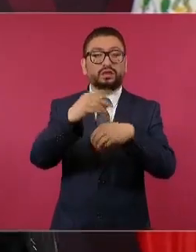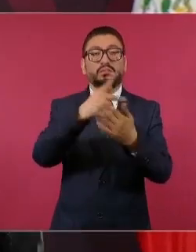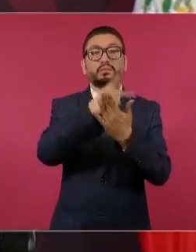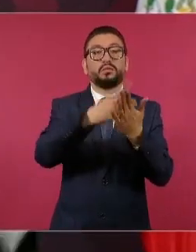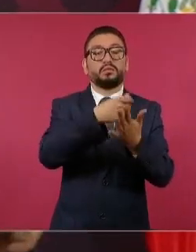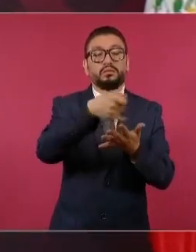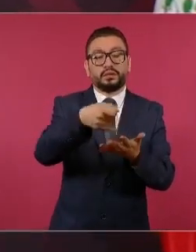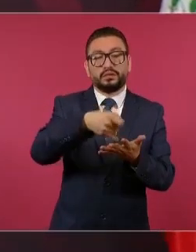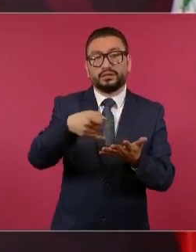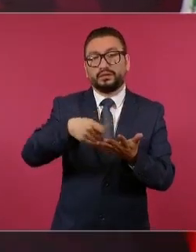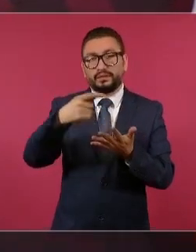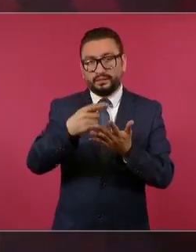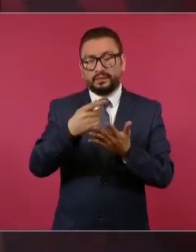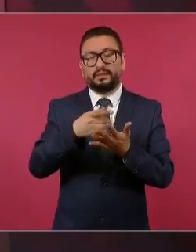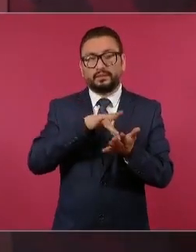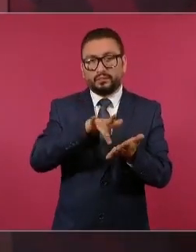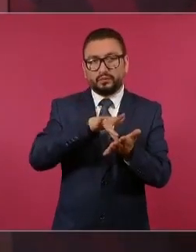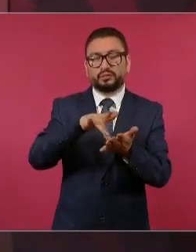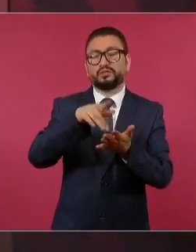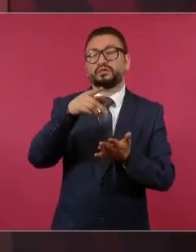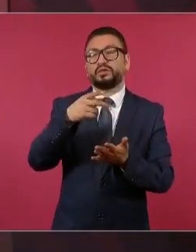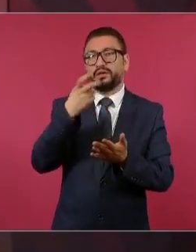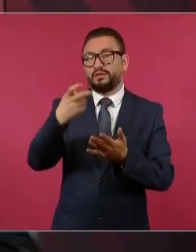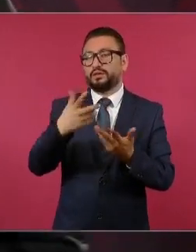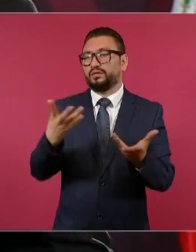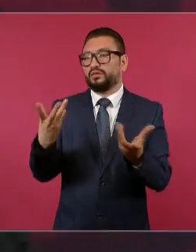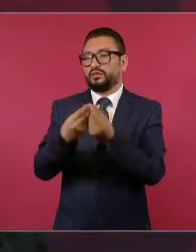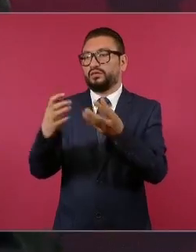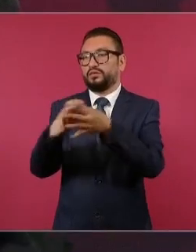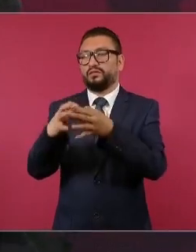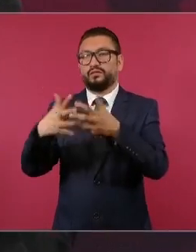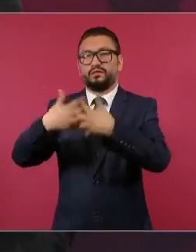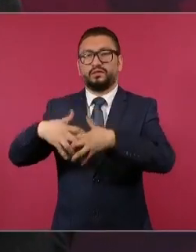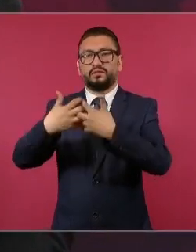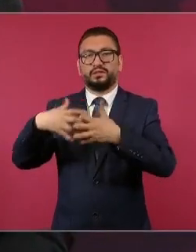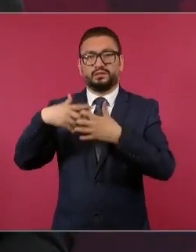Vida con la fábrica de chocolate de mis hijos.